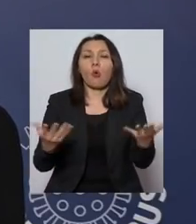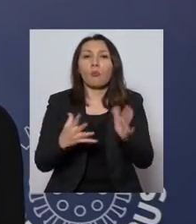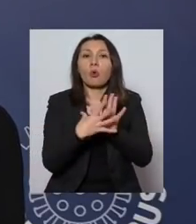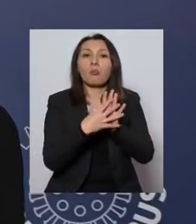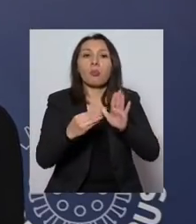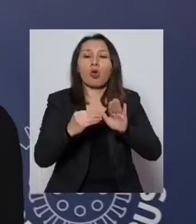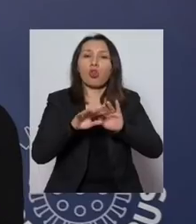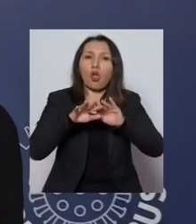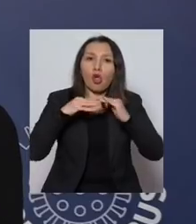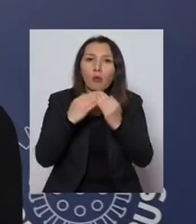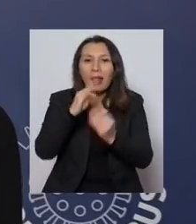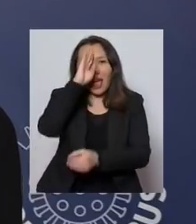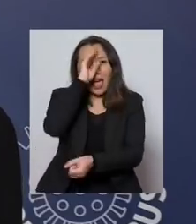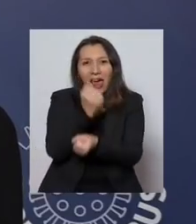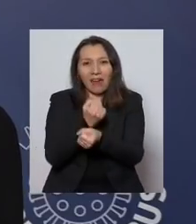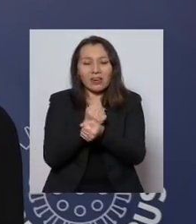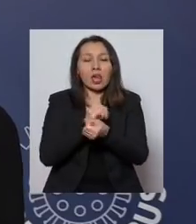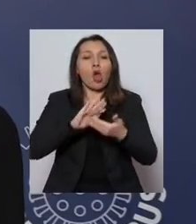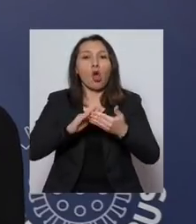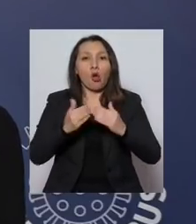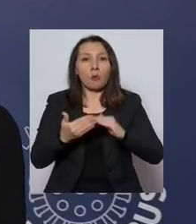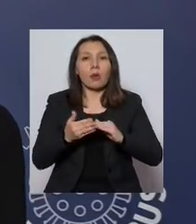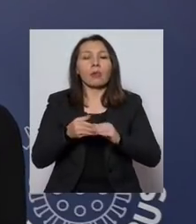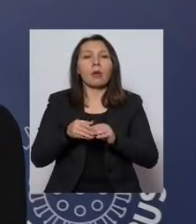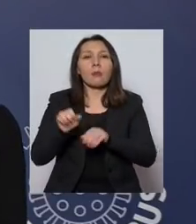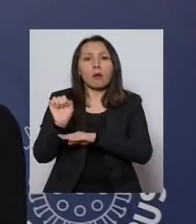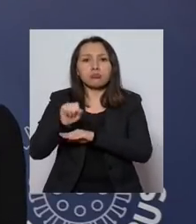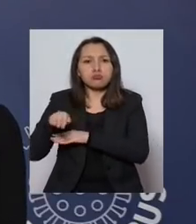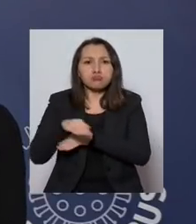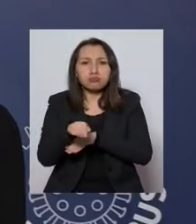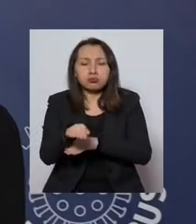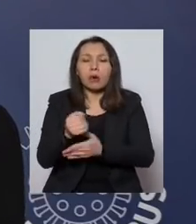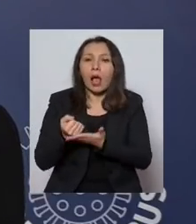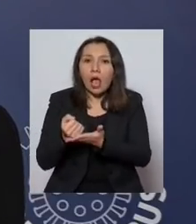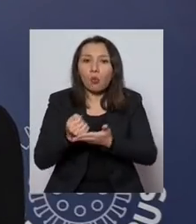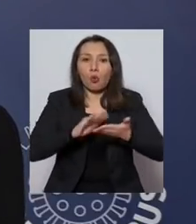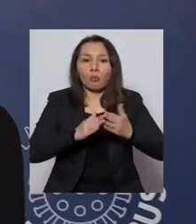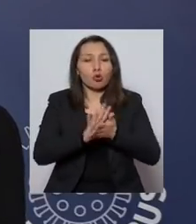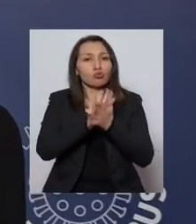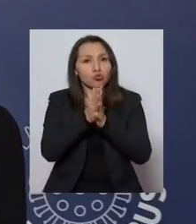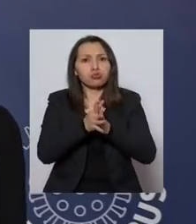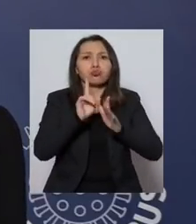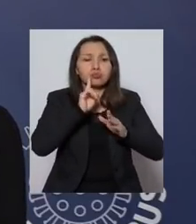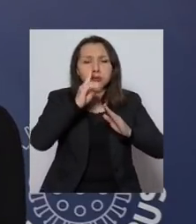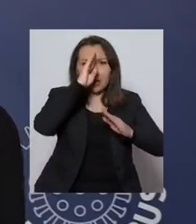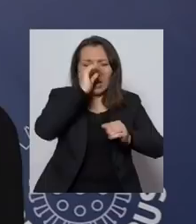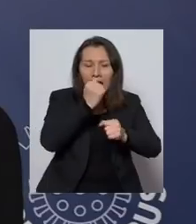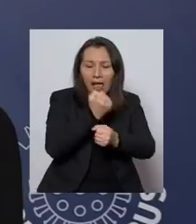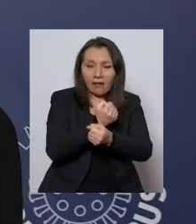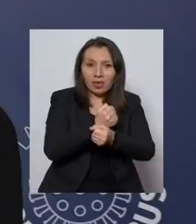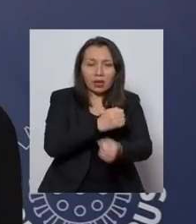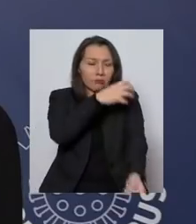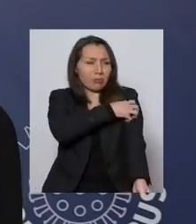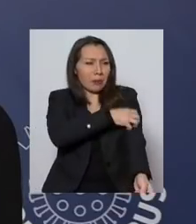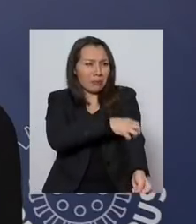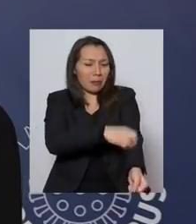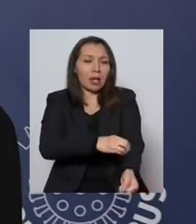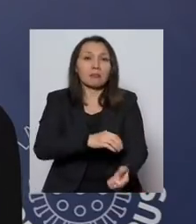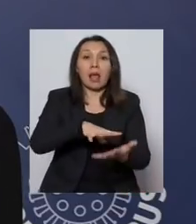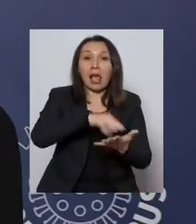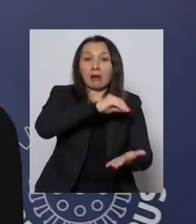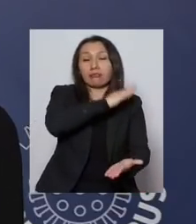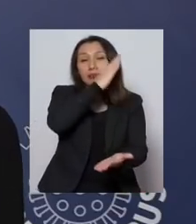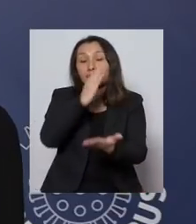modelo de integridad Carabineros Comunidad y de las patrullas de acción comunitaria que tienen todas las unidades de Arica a Punta Arenas,